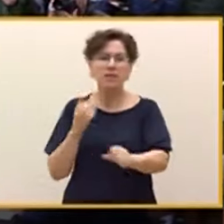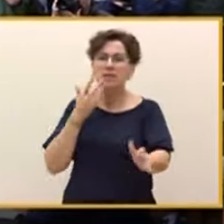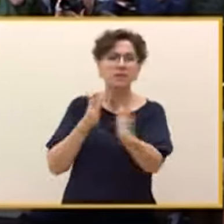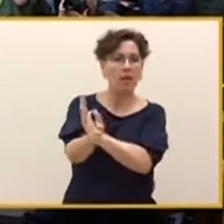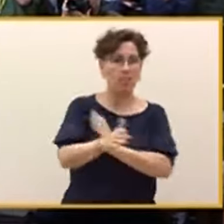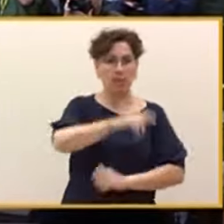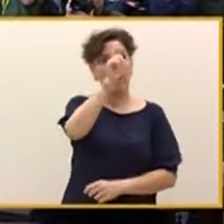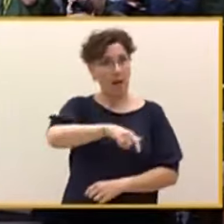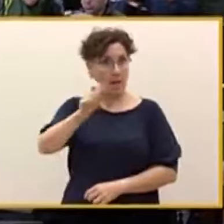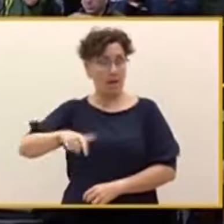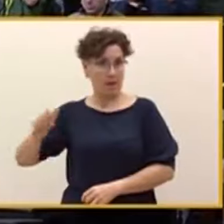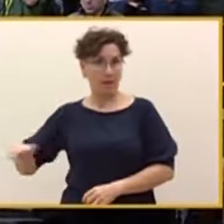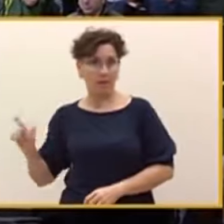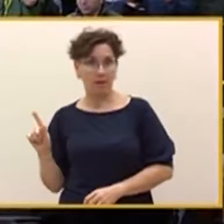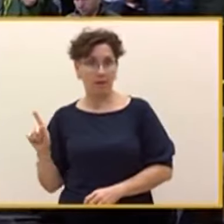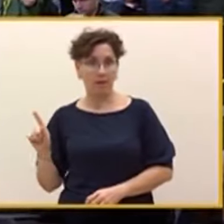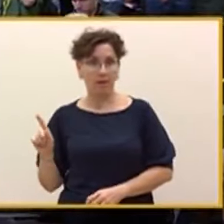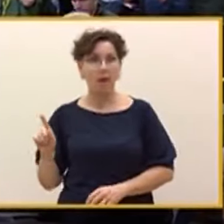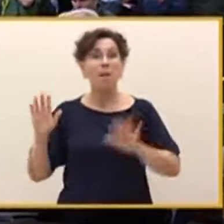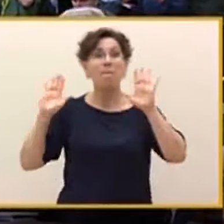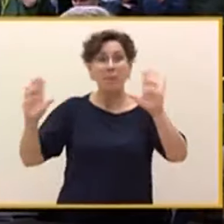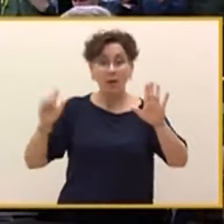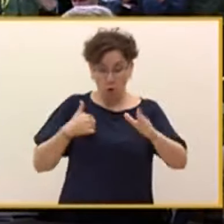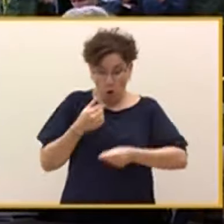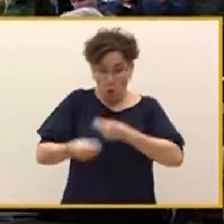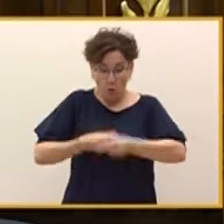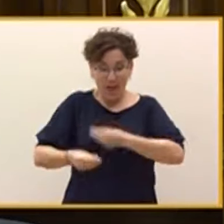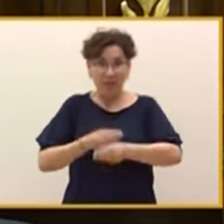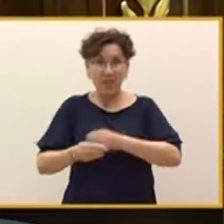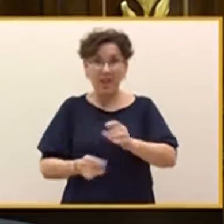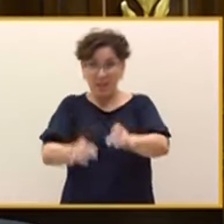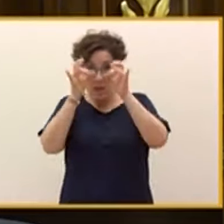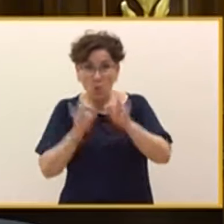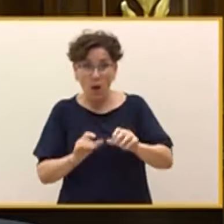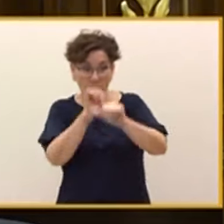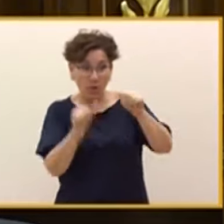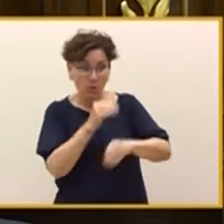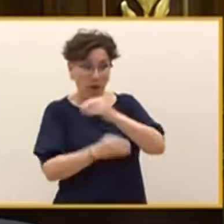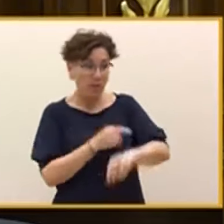Y nunca lo haré ni la forma ni en el fondo que usted practica. Sí, señoría,